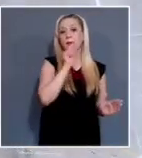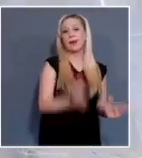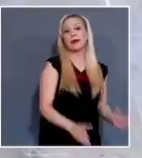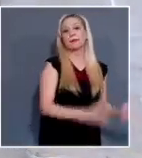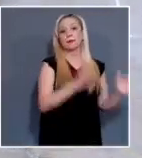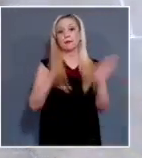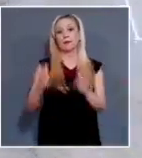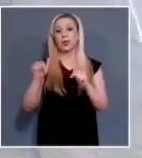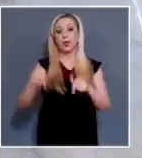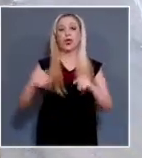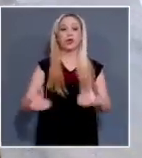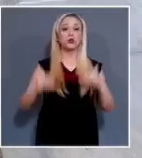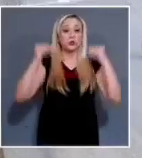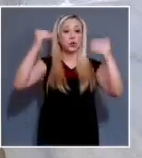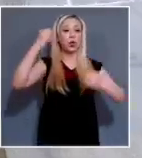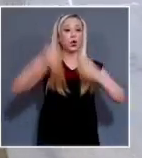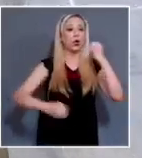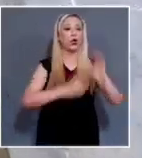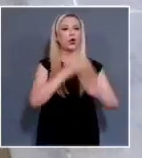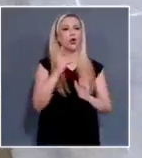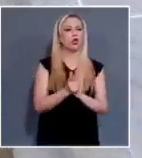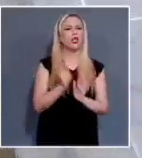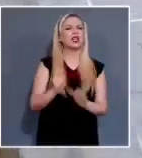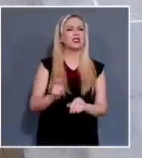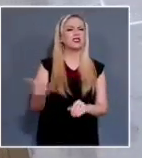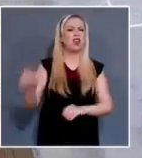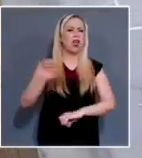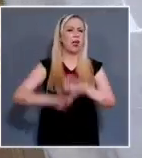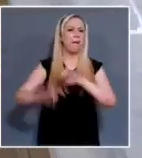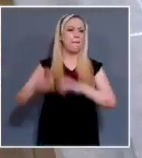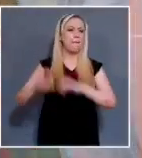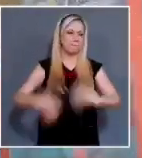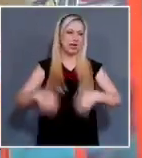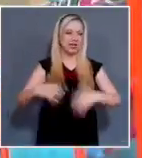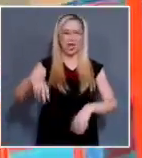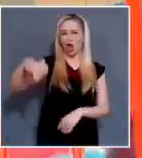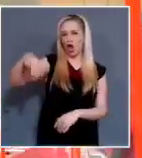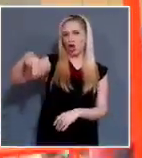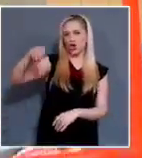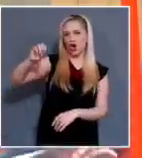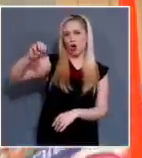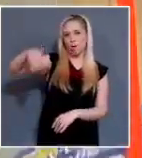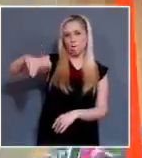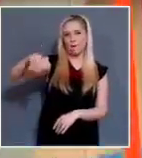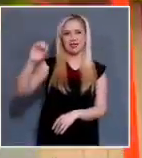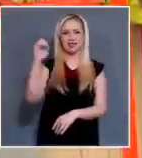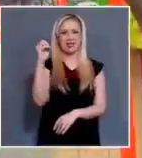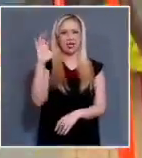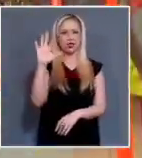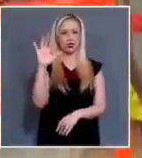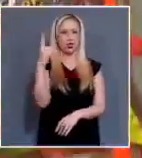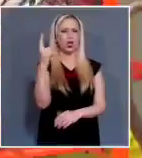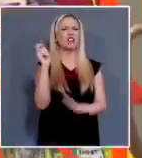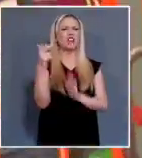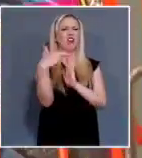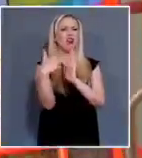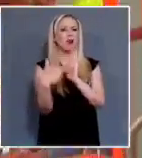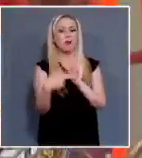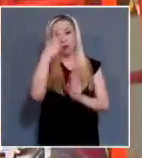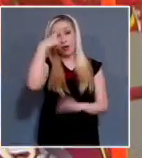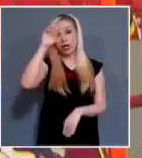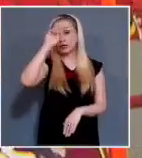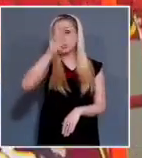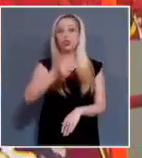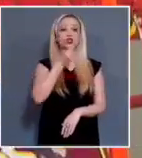Nación los amparos de empresas contra la norma oficial 051, que prohíbe exhibir publicidad infantil en los empaques